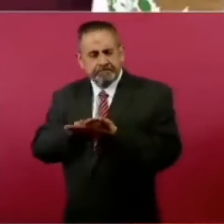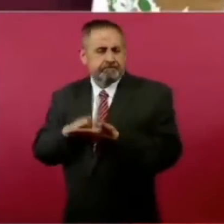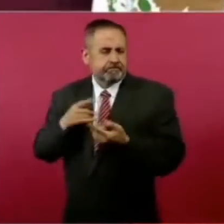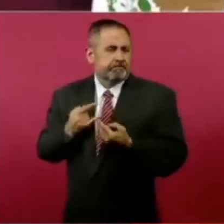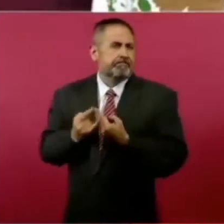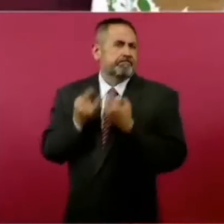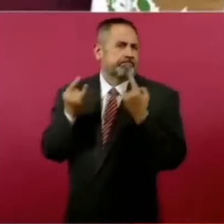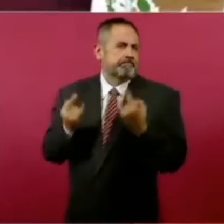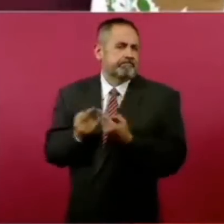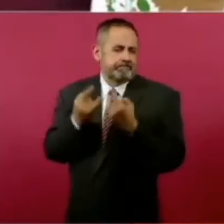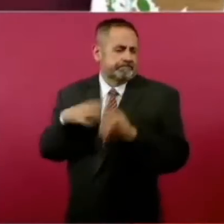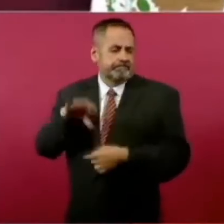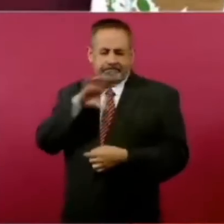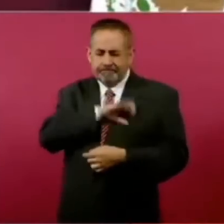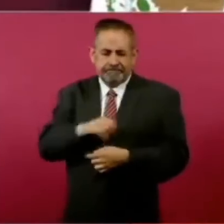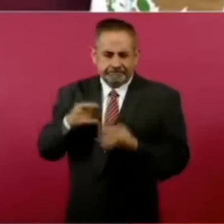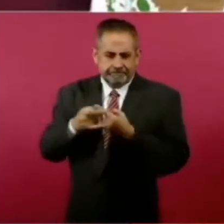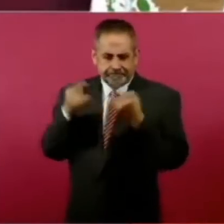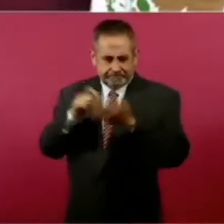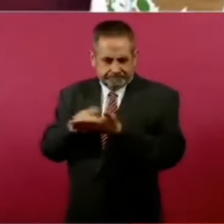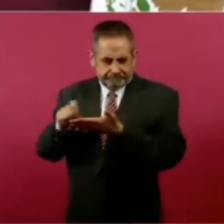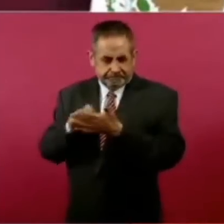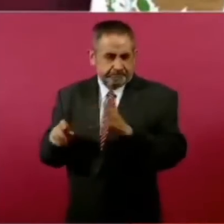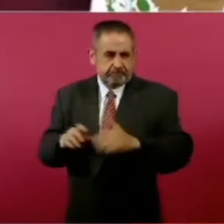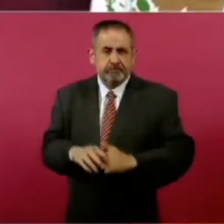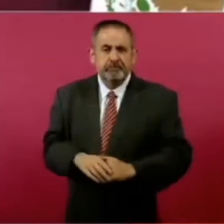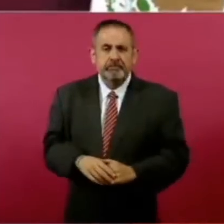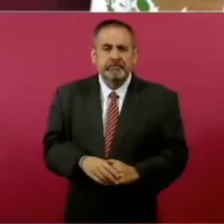historia. En una segunda